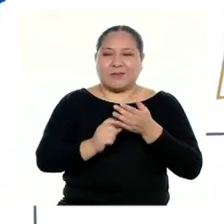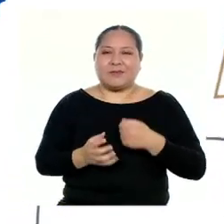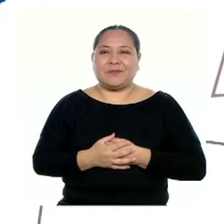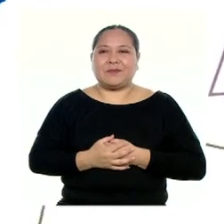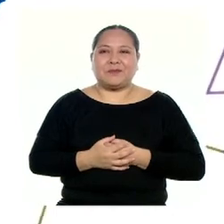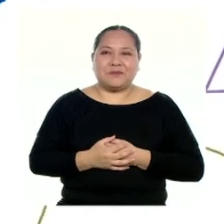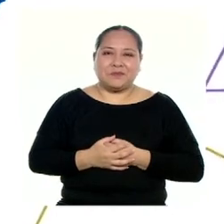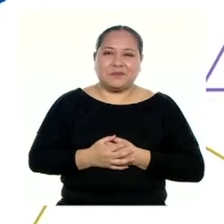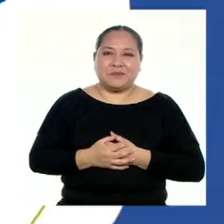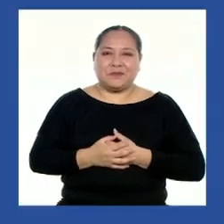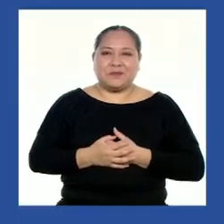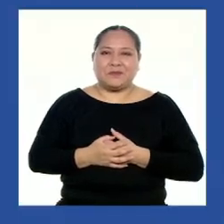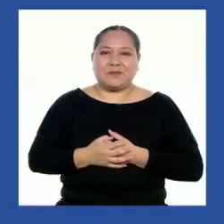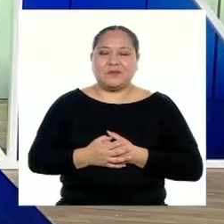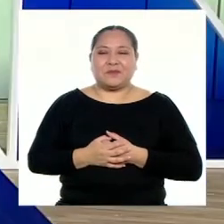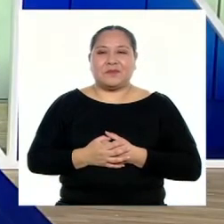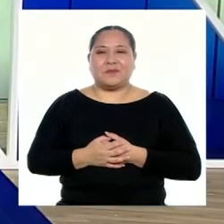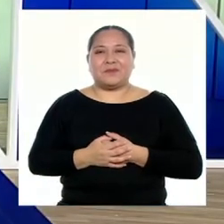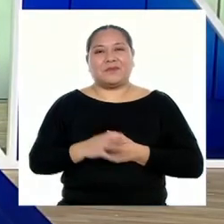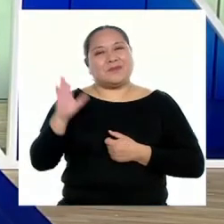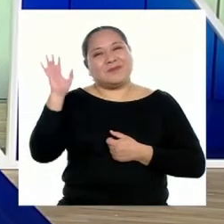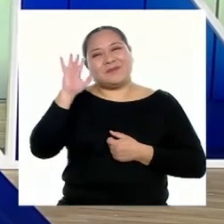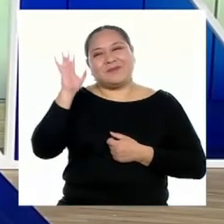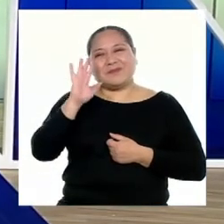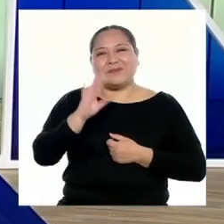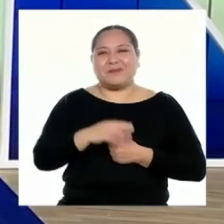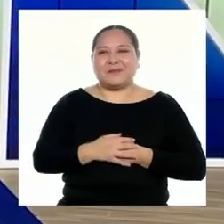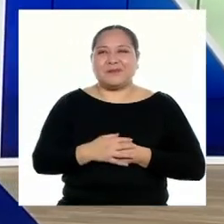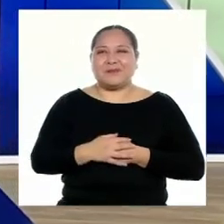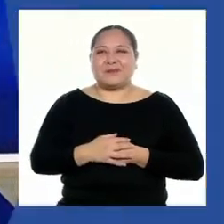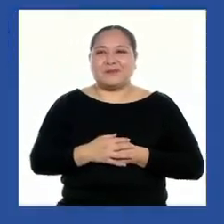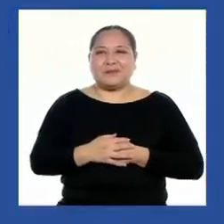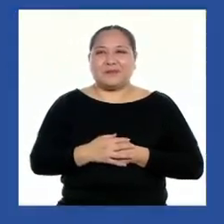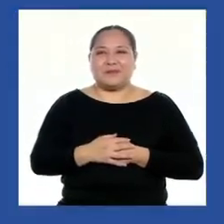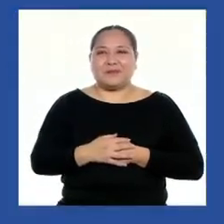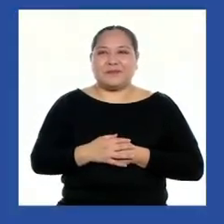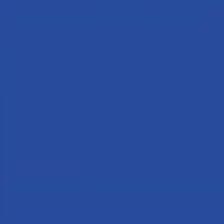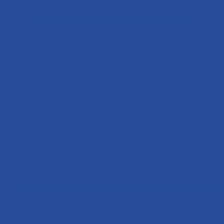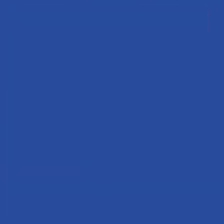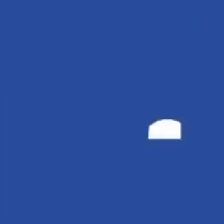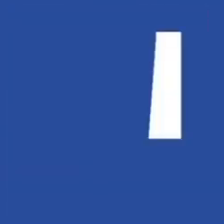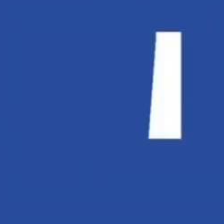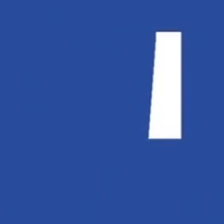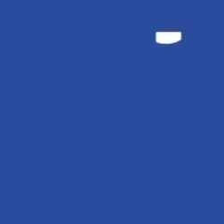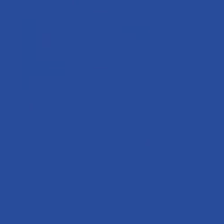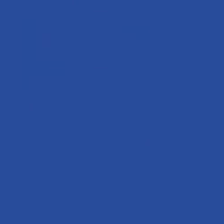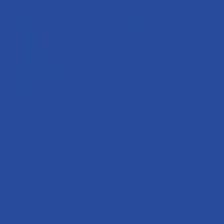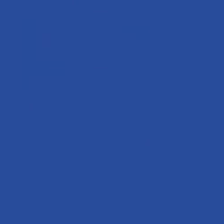¡Nos vemos! A ver, Tocino, ¿qué formación usarías tú?